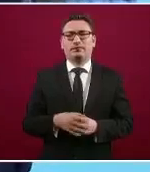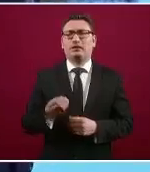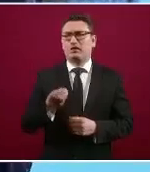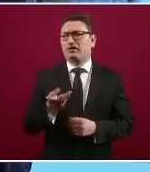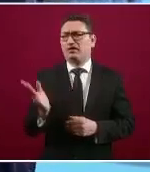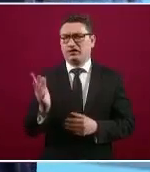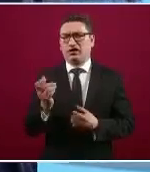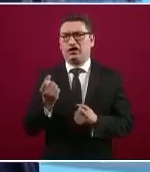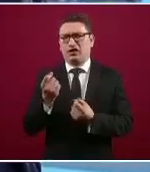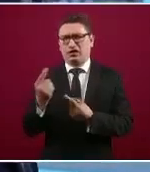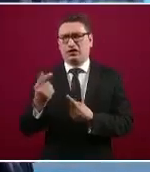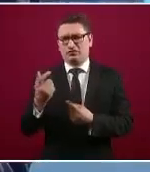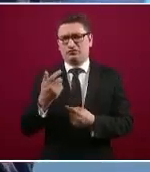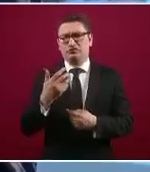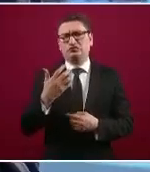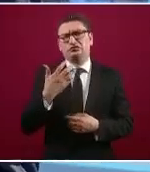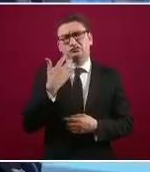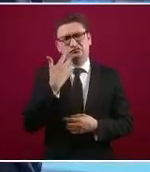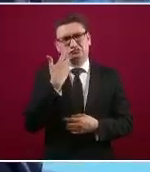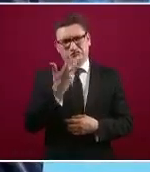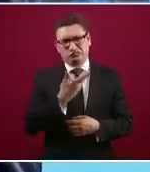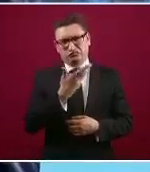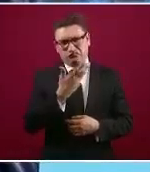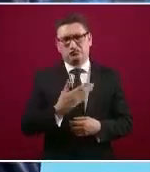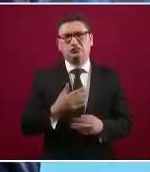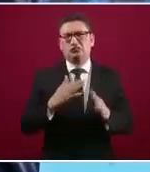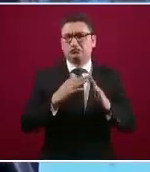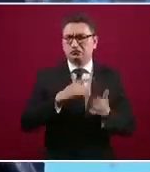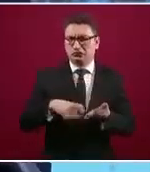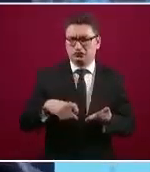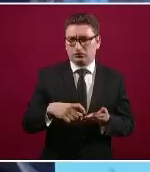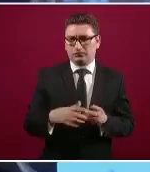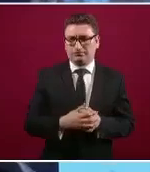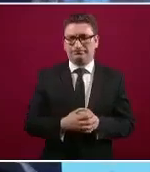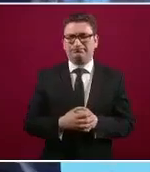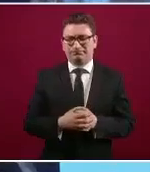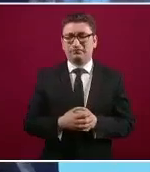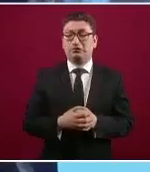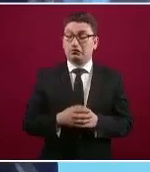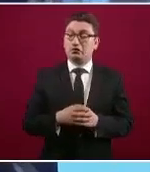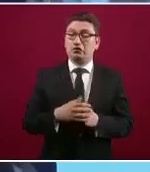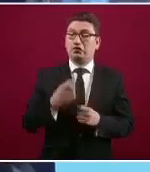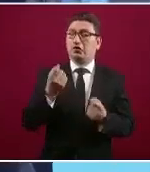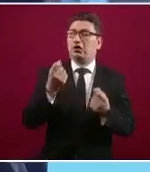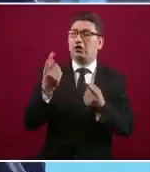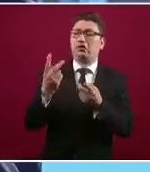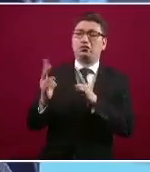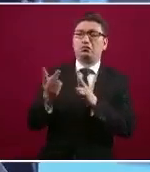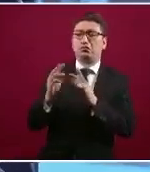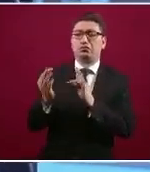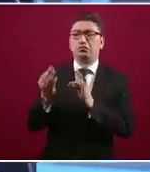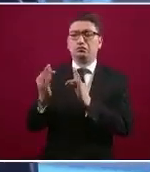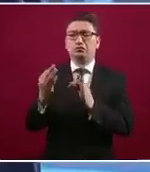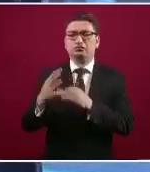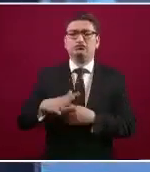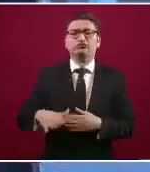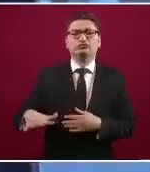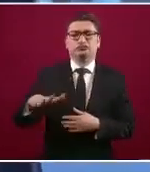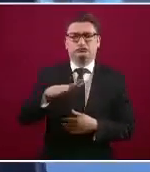quienes han manifestado su interés, incluso vecinos que viven en la